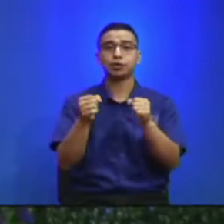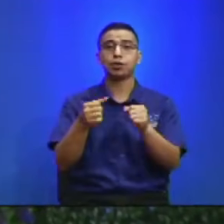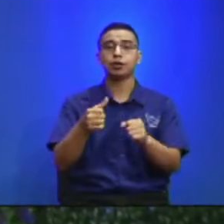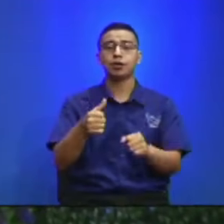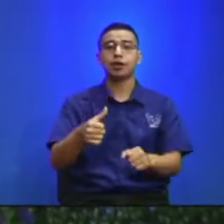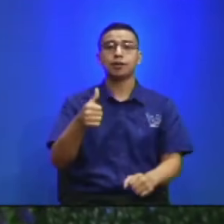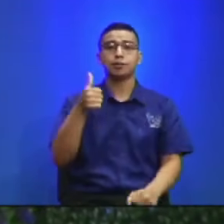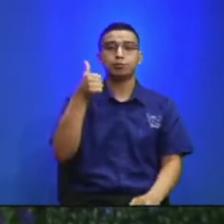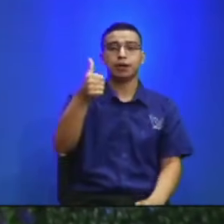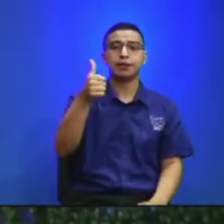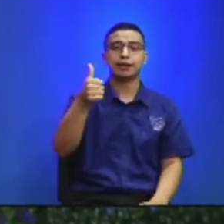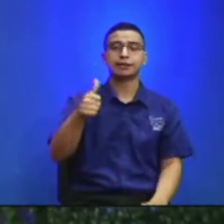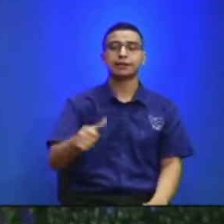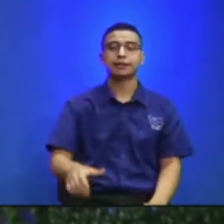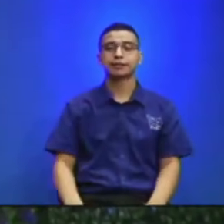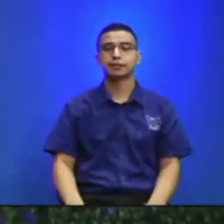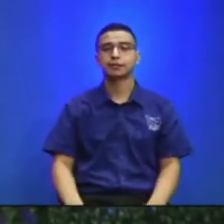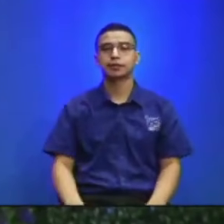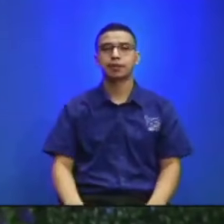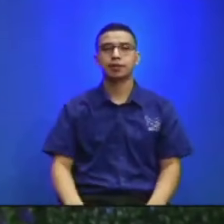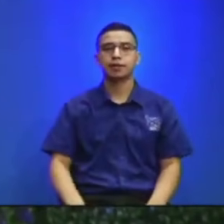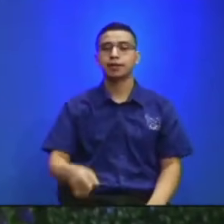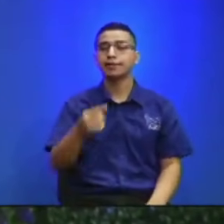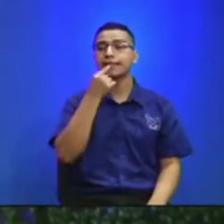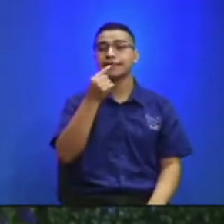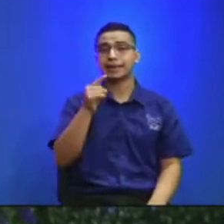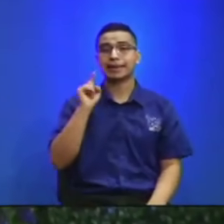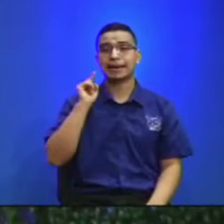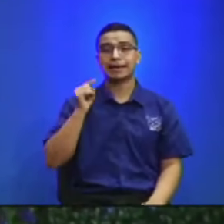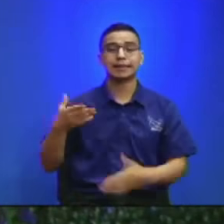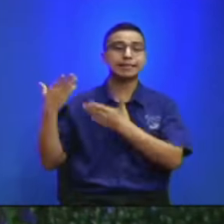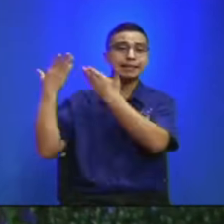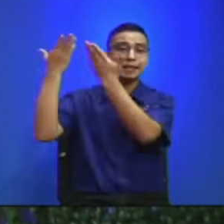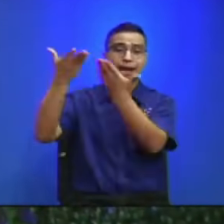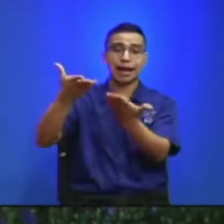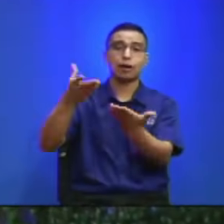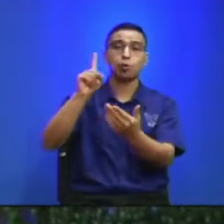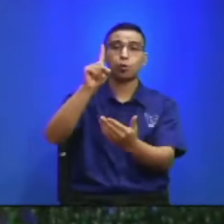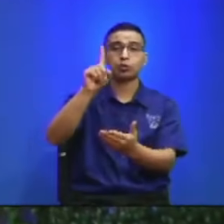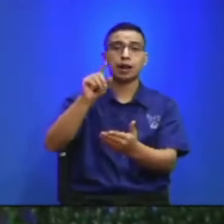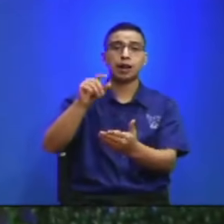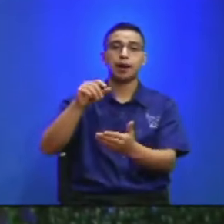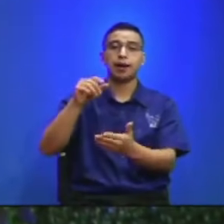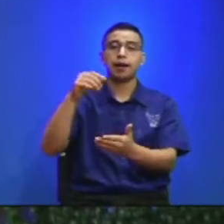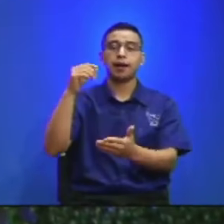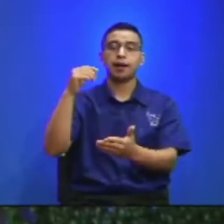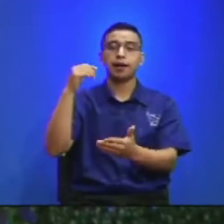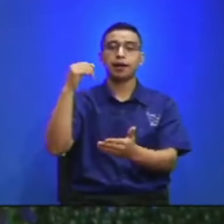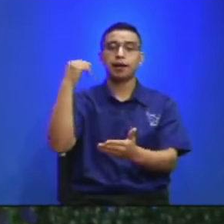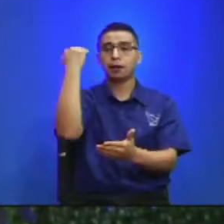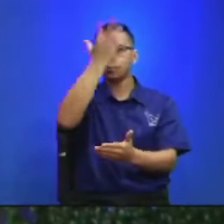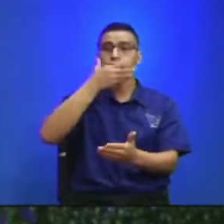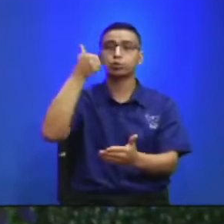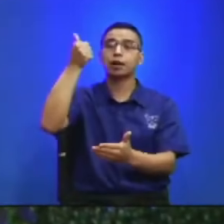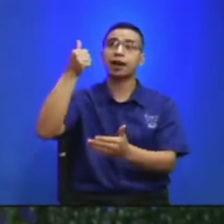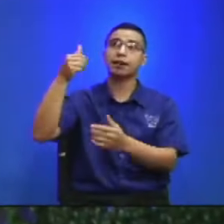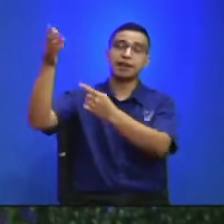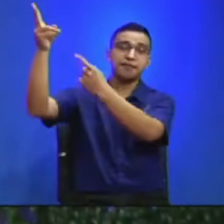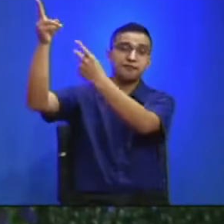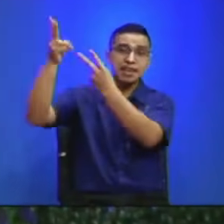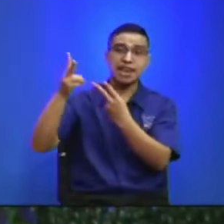que fue una dádiva divina procede todo de dios no de la inteligencia humana